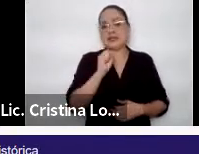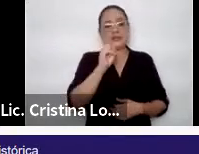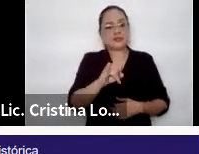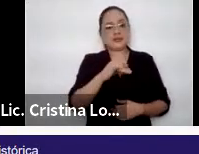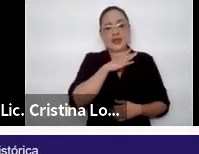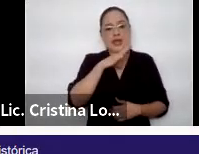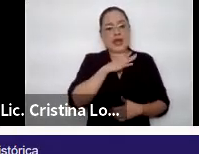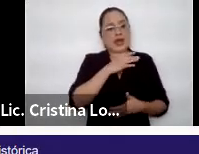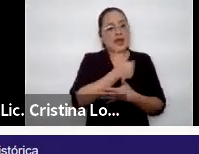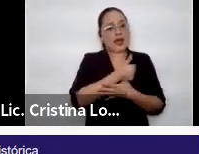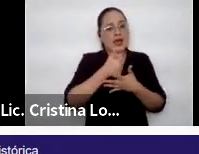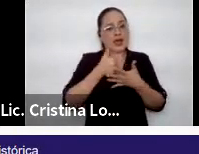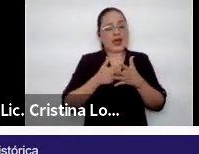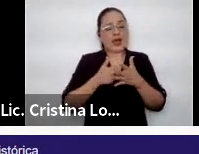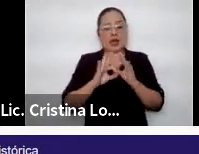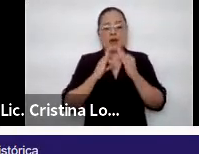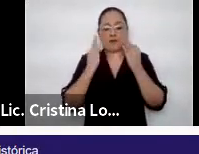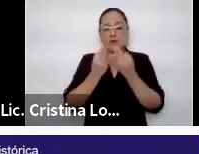las